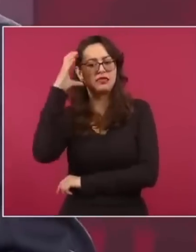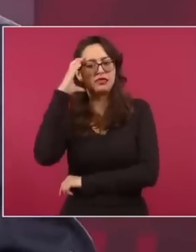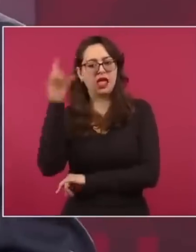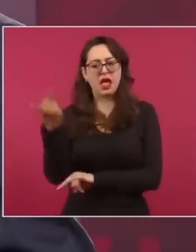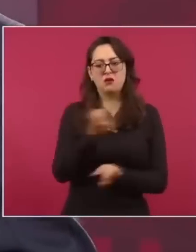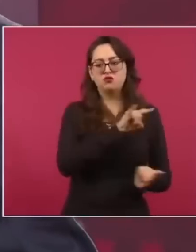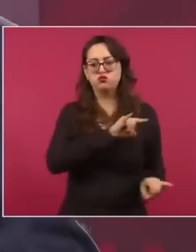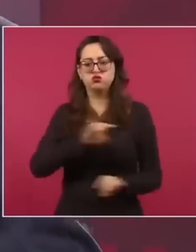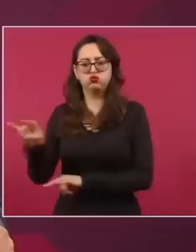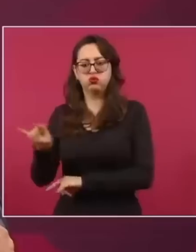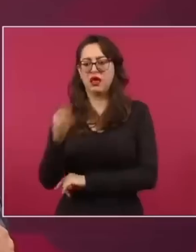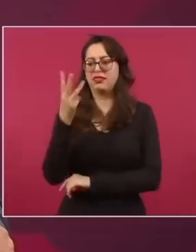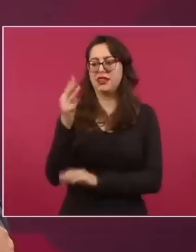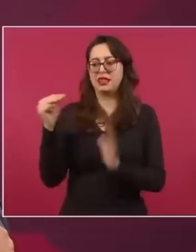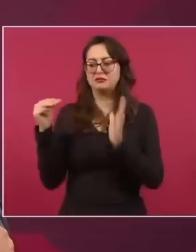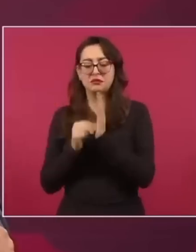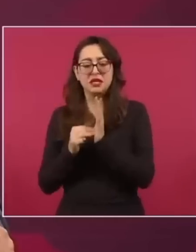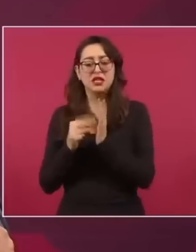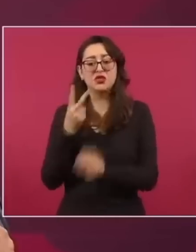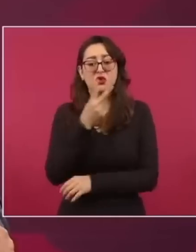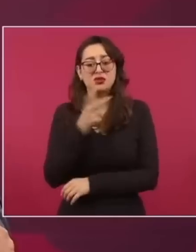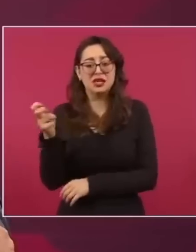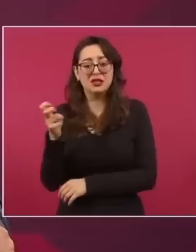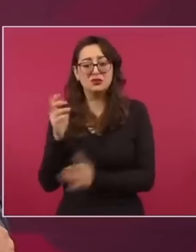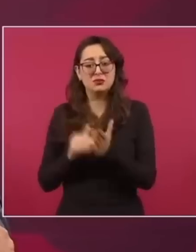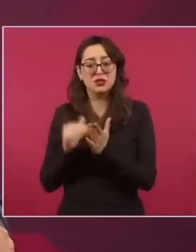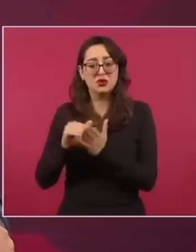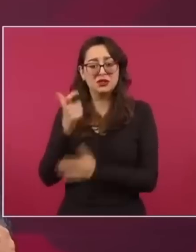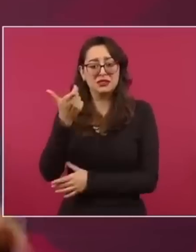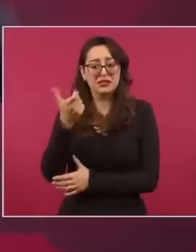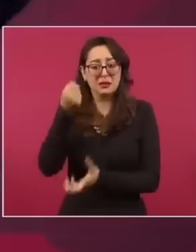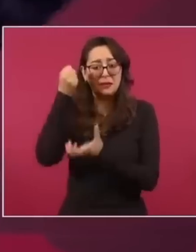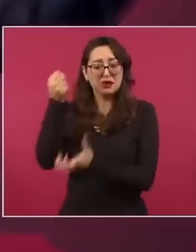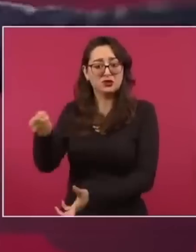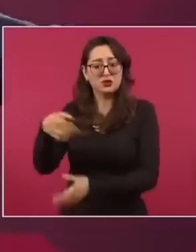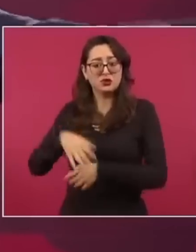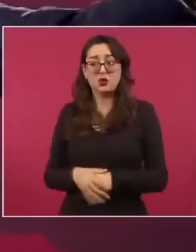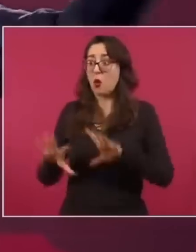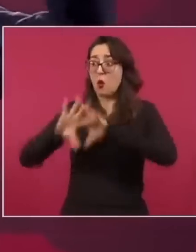3 mil 200 millones equipado,